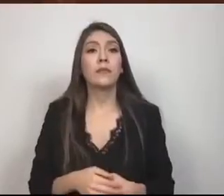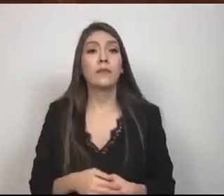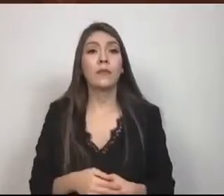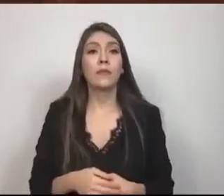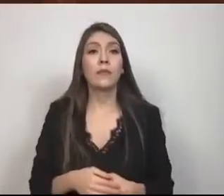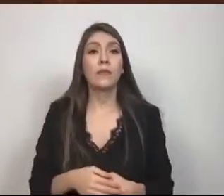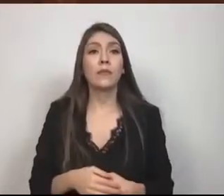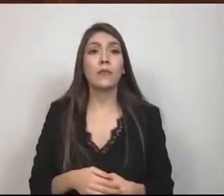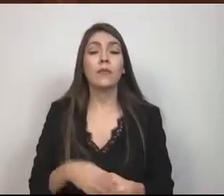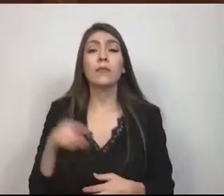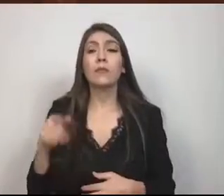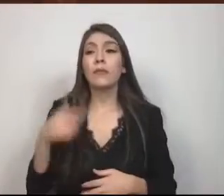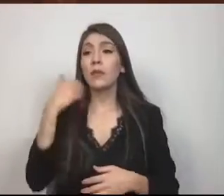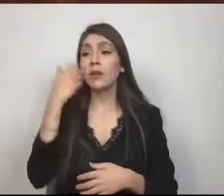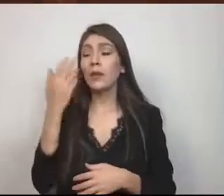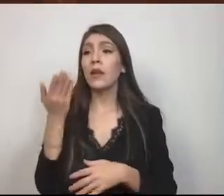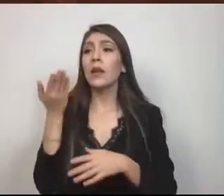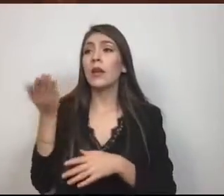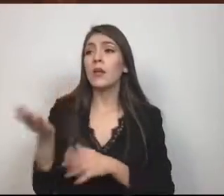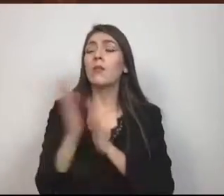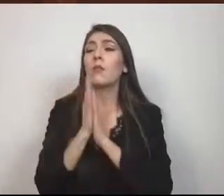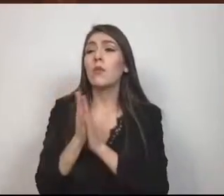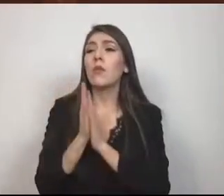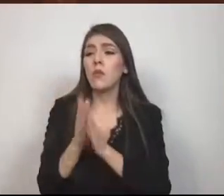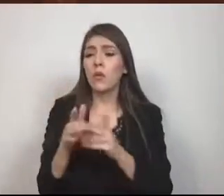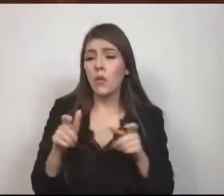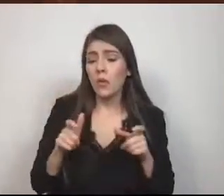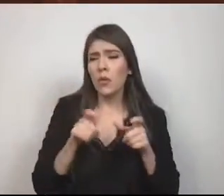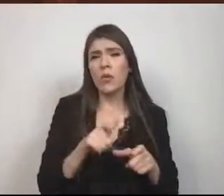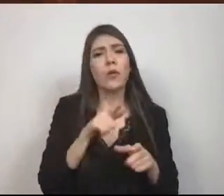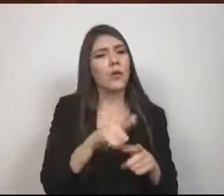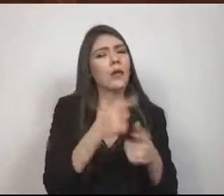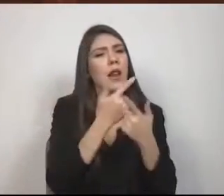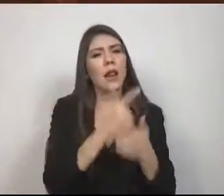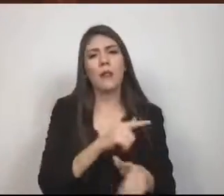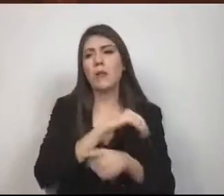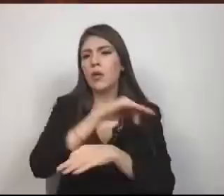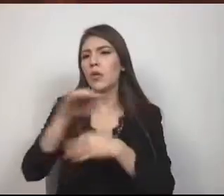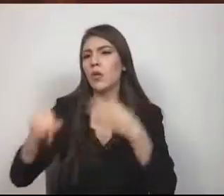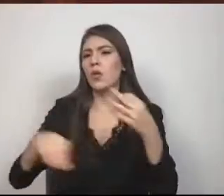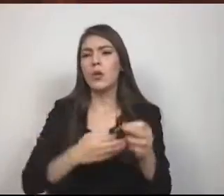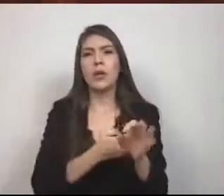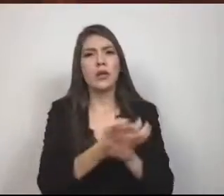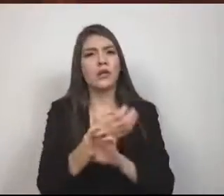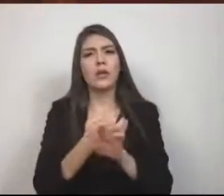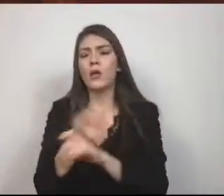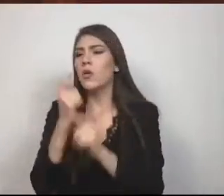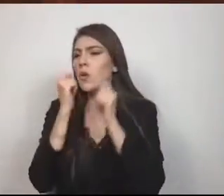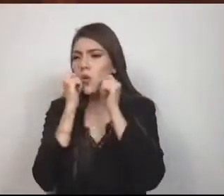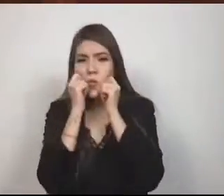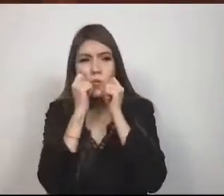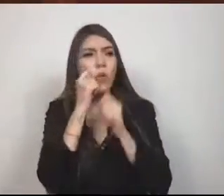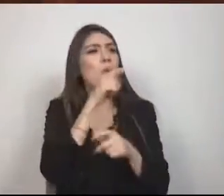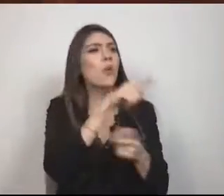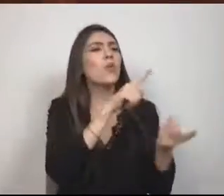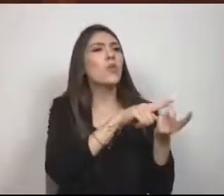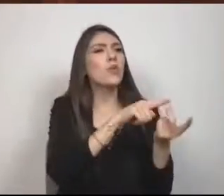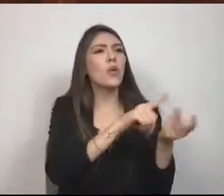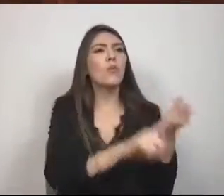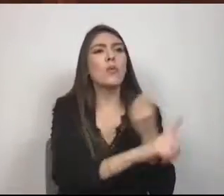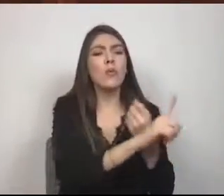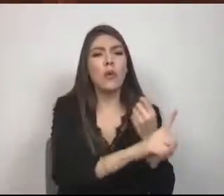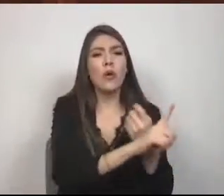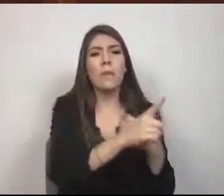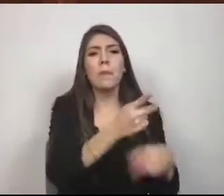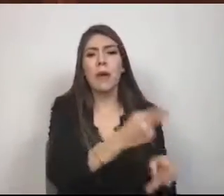cualquier entidad federativa distinta a donde ocurrieron los hechos, sin que la competencia en razón del territorio pueda ser